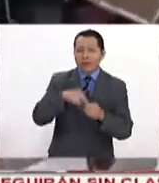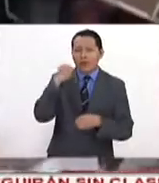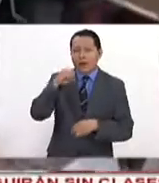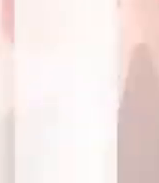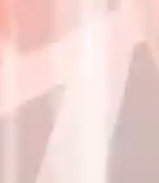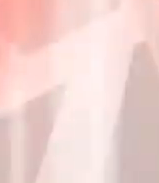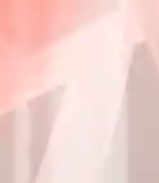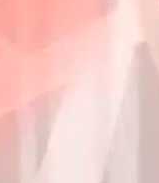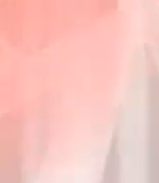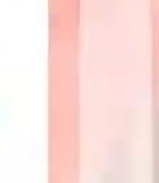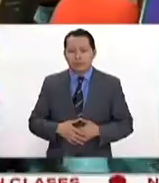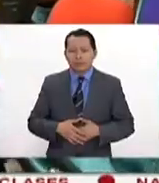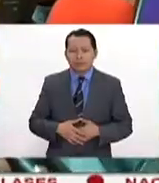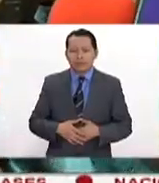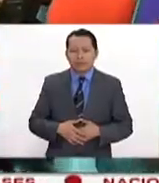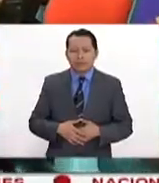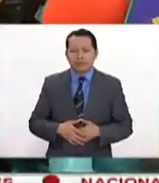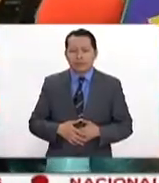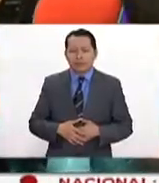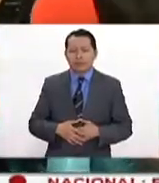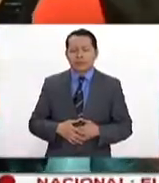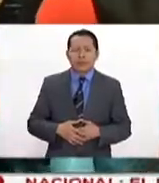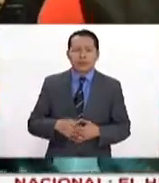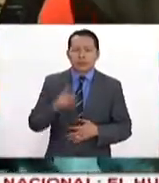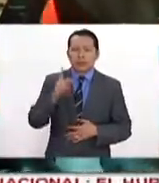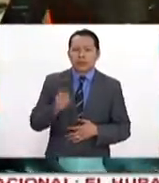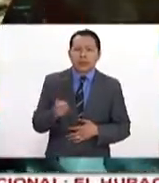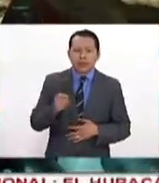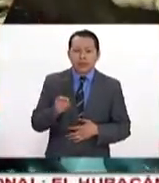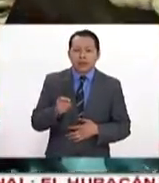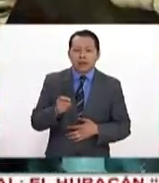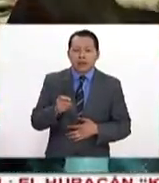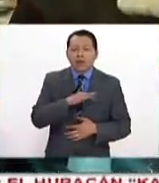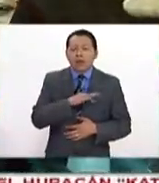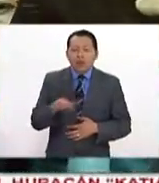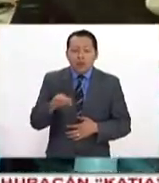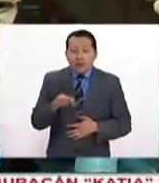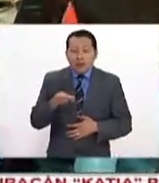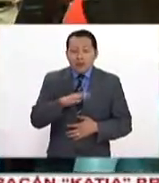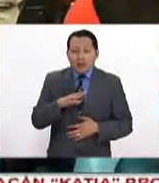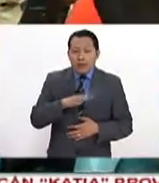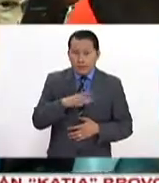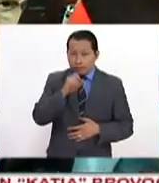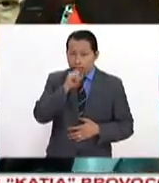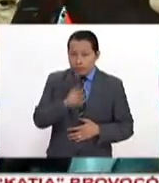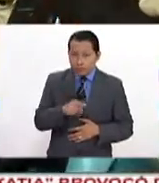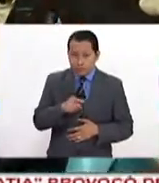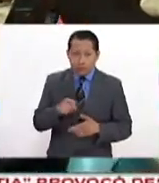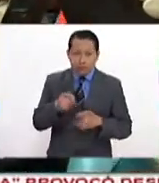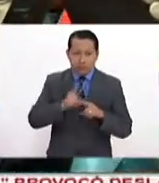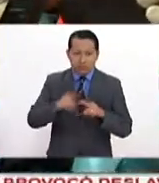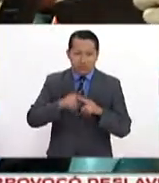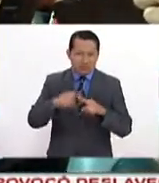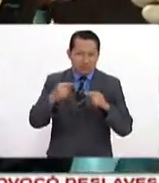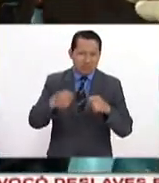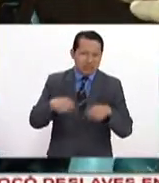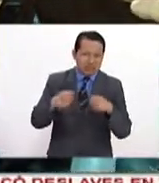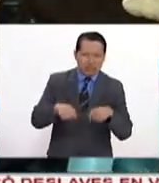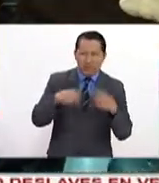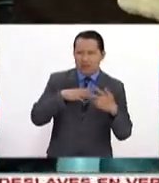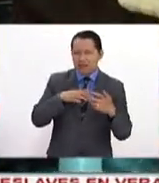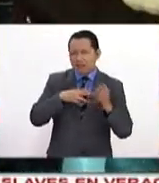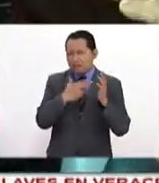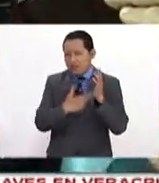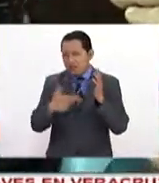Chiapas. La idea es tener un diagnóstico exacto de los pequeños tiendas de abarrote, los